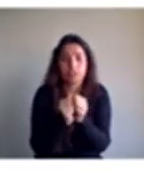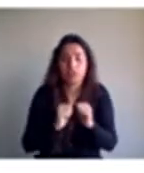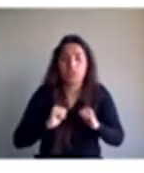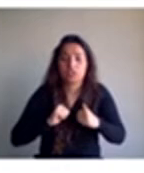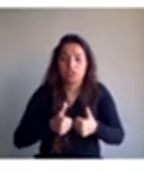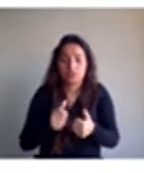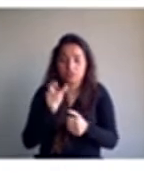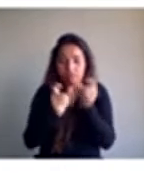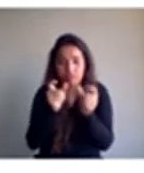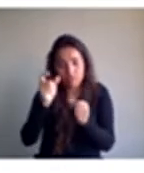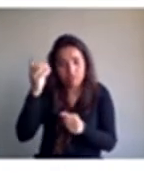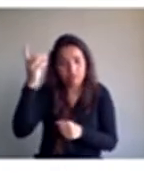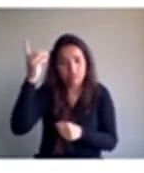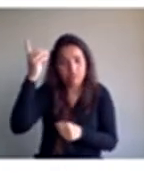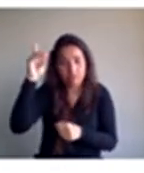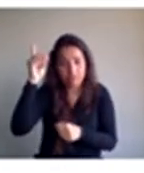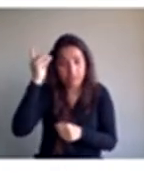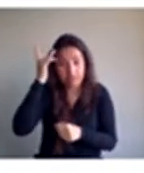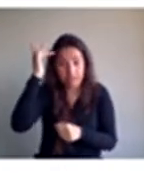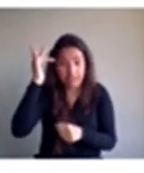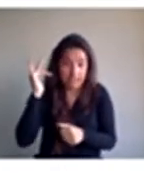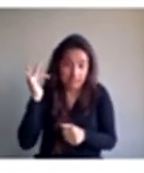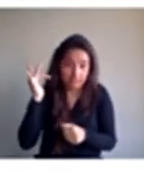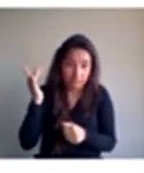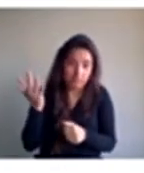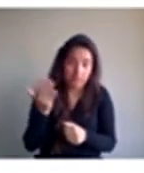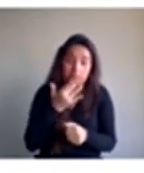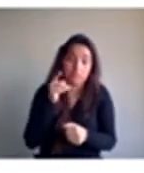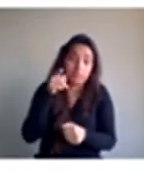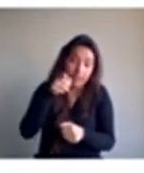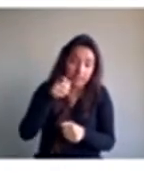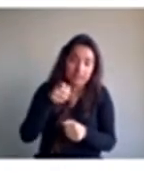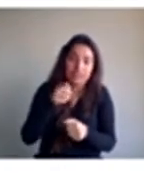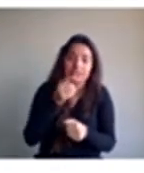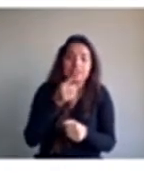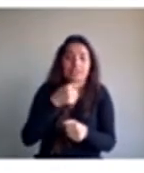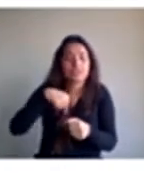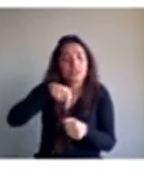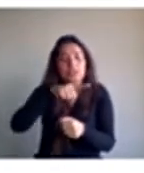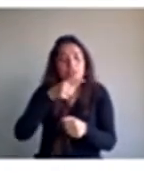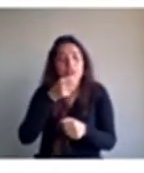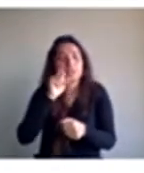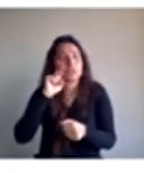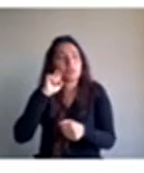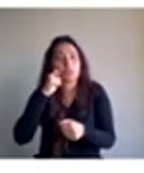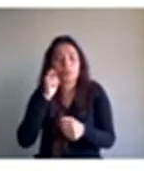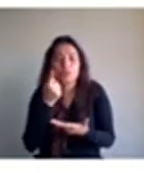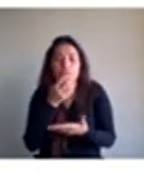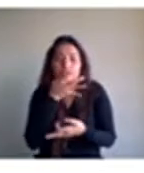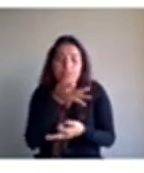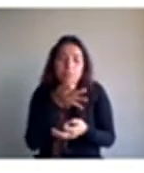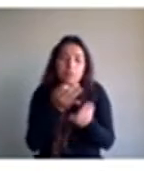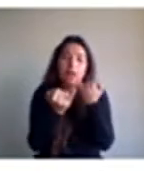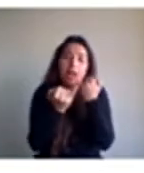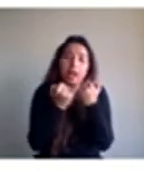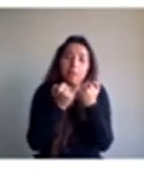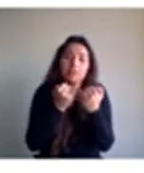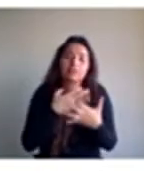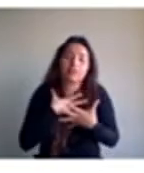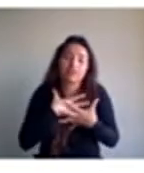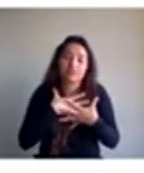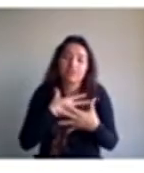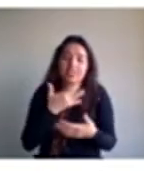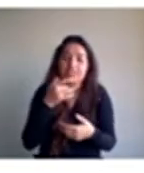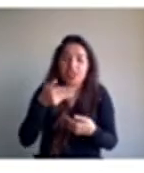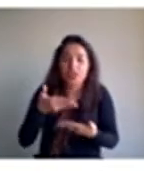los amigos del alma porque no está permitido crecer al lado de ella hoy estamos muy felices también porque tenemos